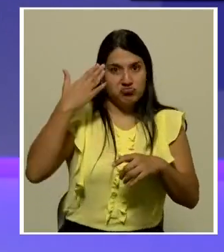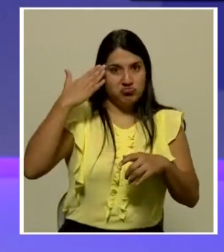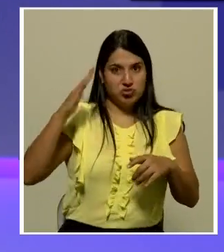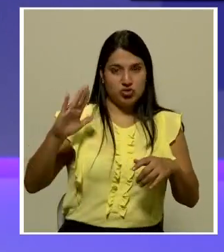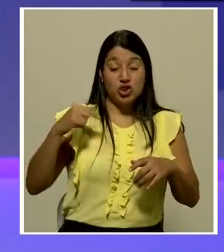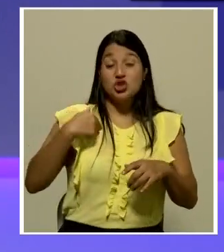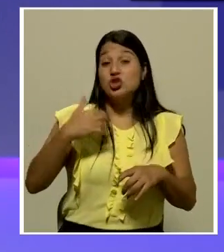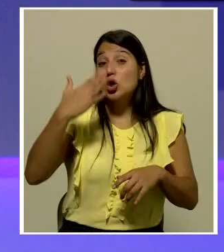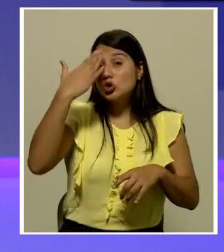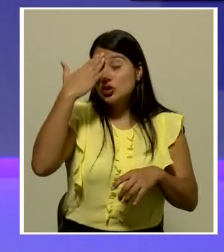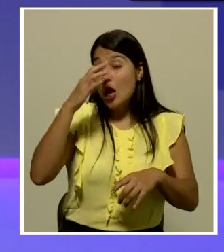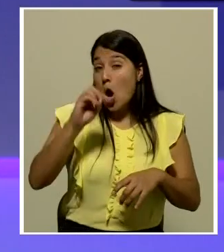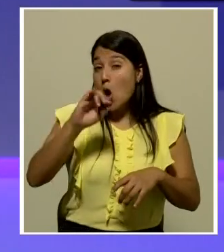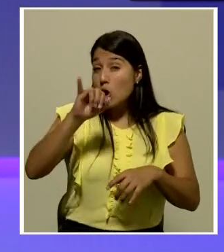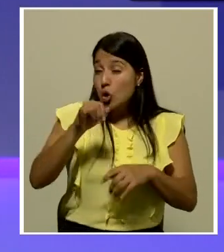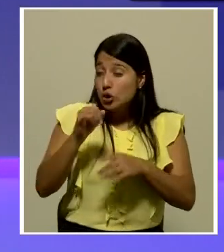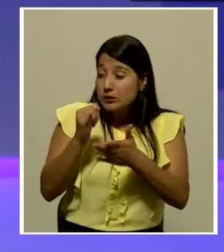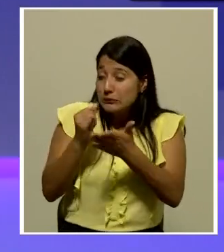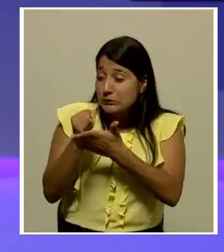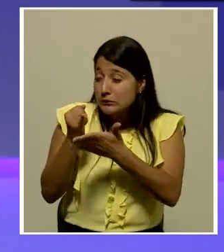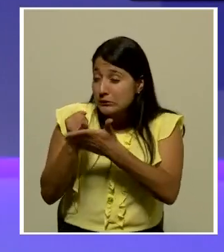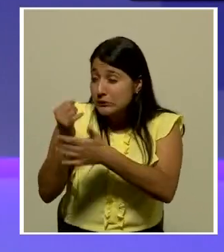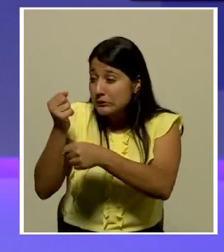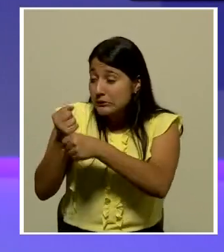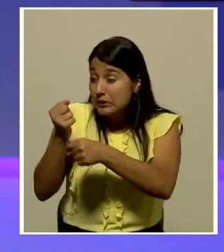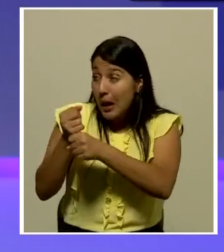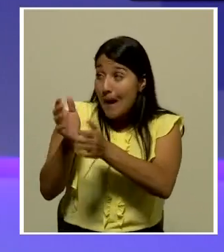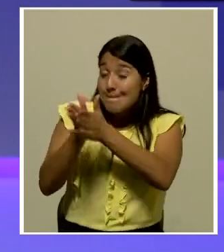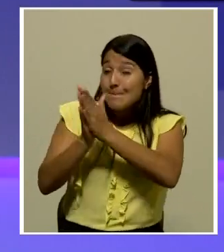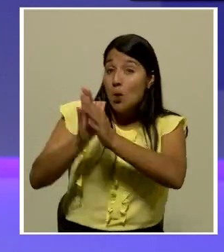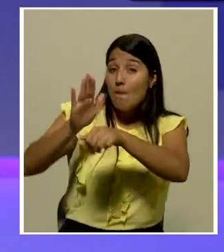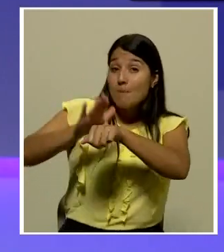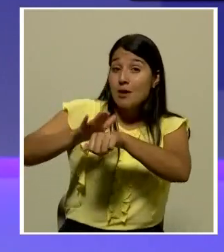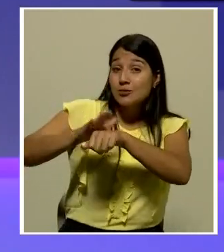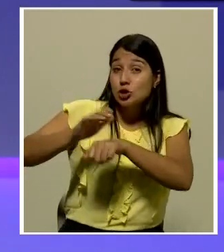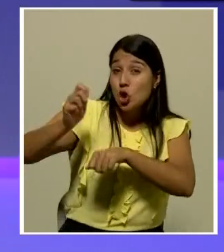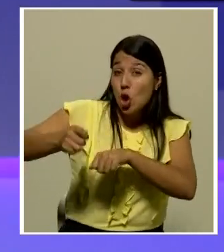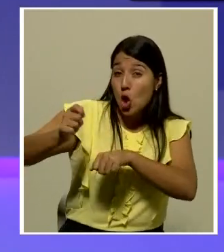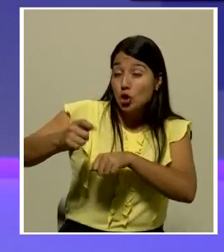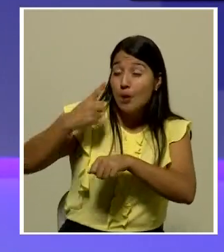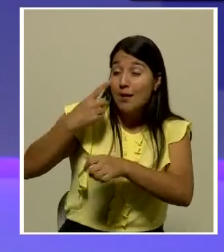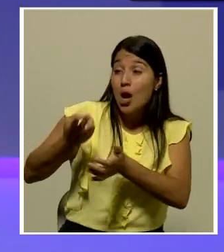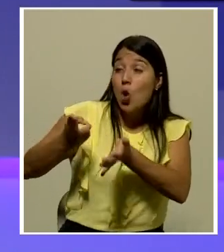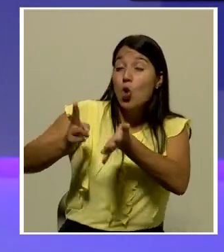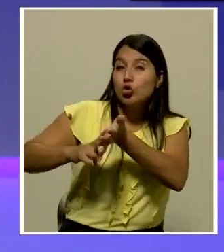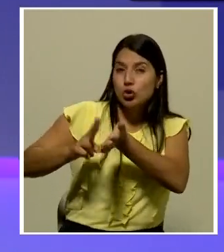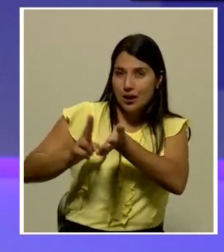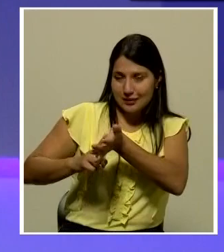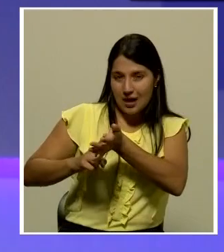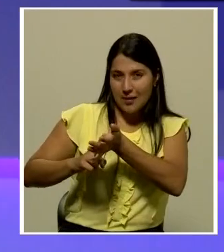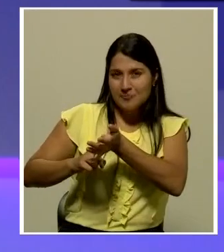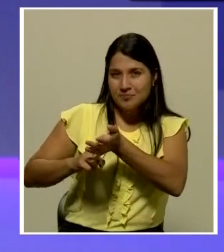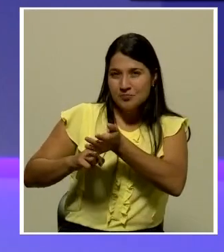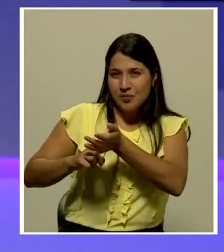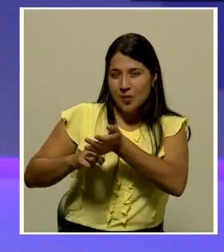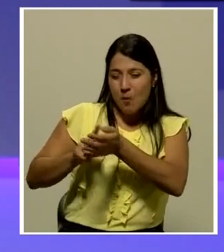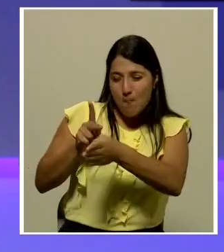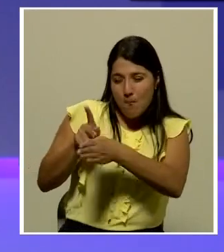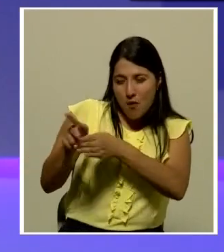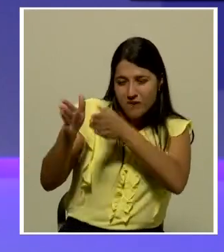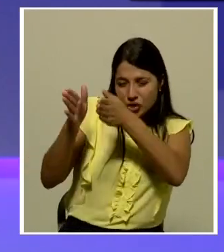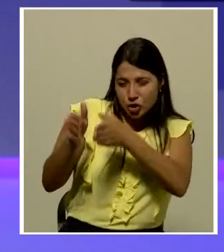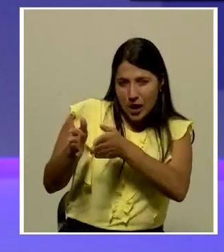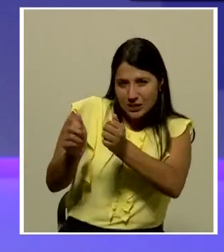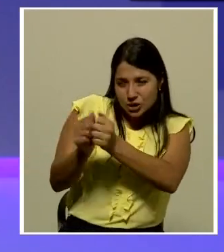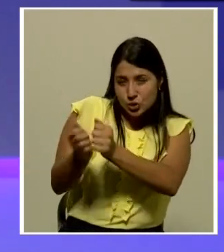incluso pidió permiso a la Corte para tener peritos especializados y ellos iban a hacer